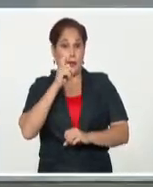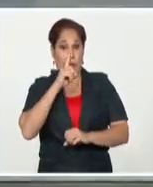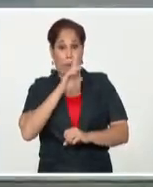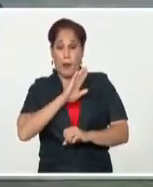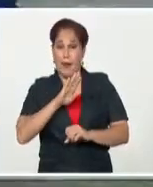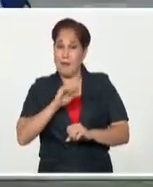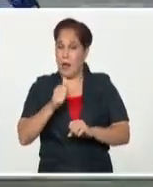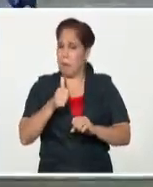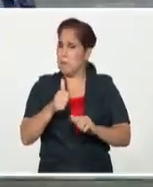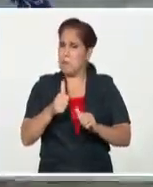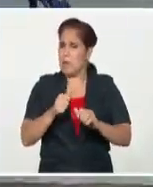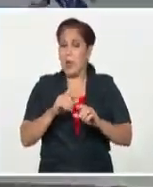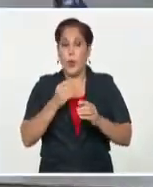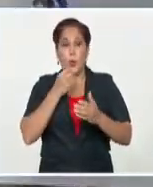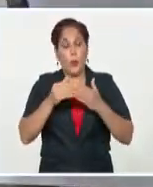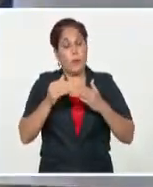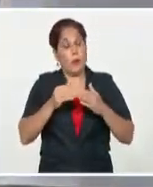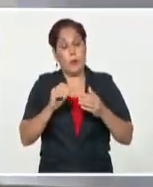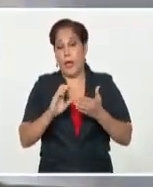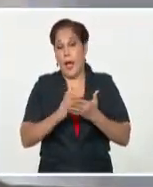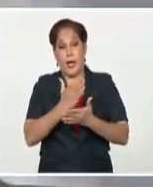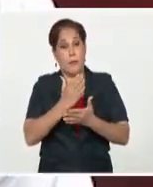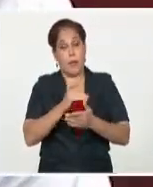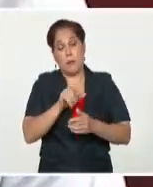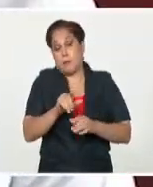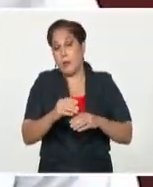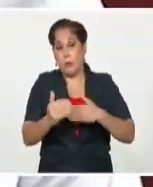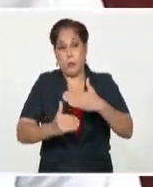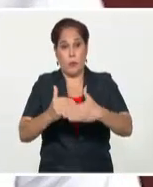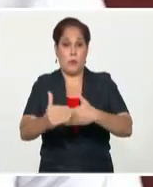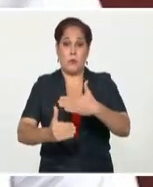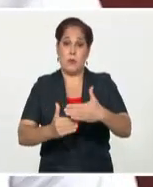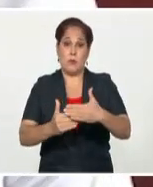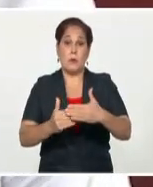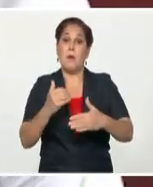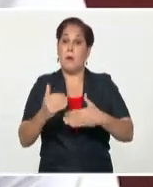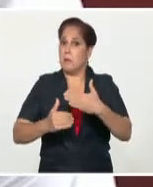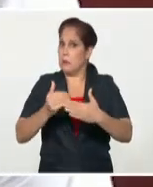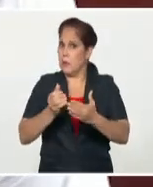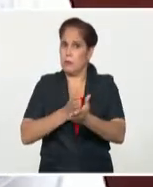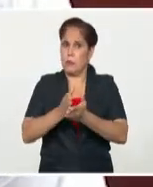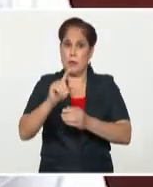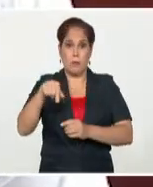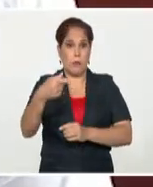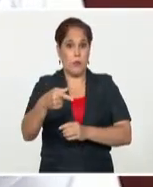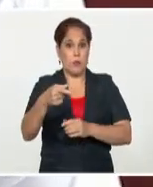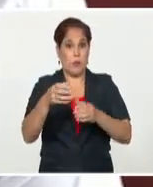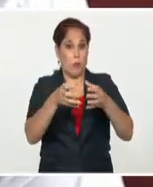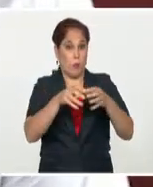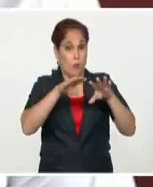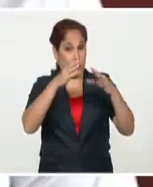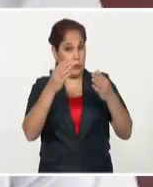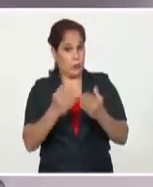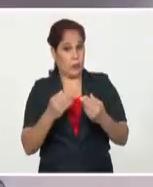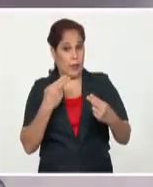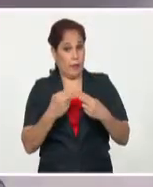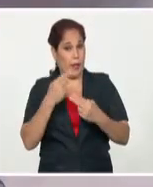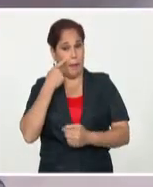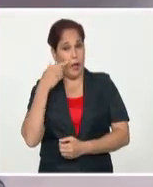mundialistas a pesar de que ya estemos eliminados. Encaminar el próximo ciclo rumbo a las próximas eliminatorias mundialistas, mirar hacia el